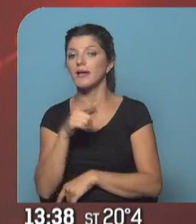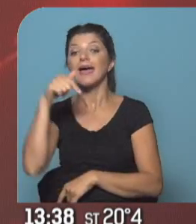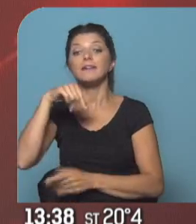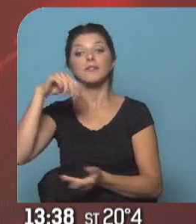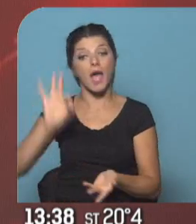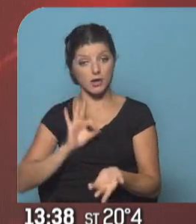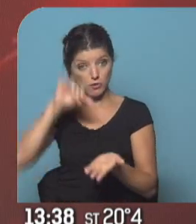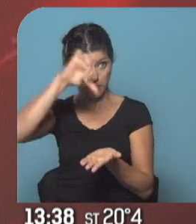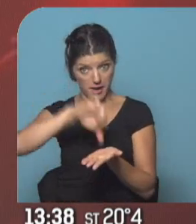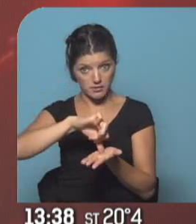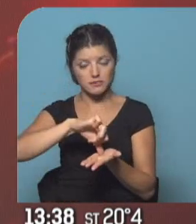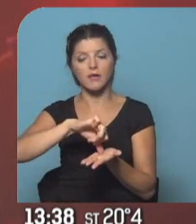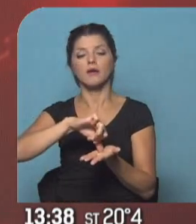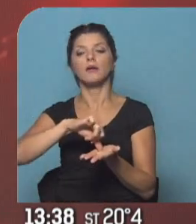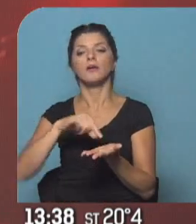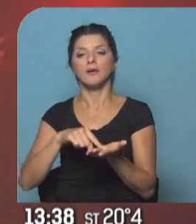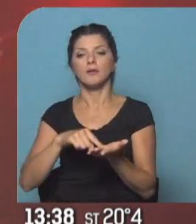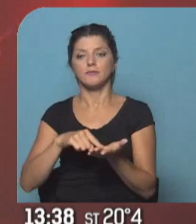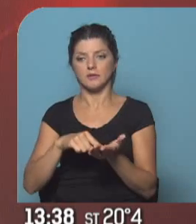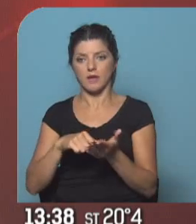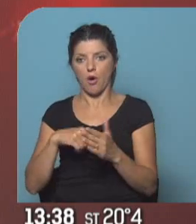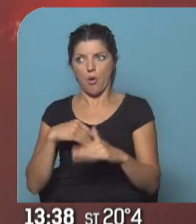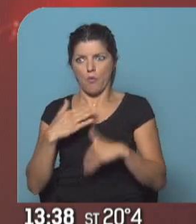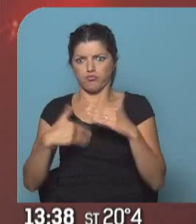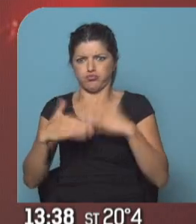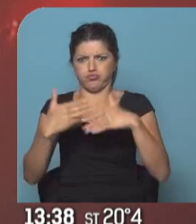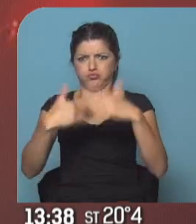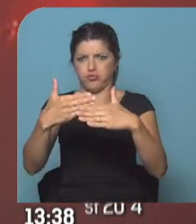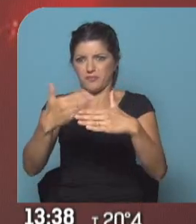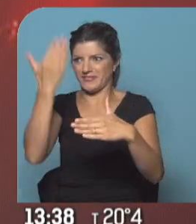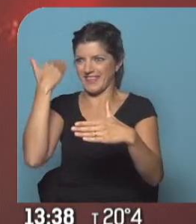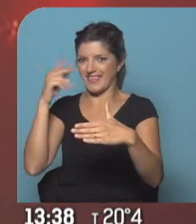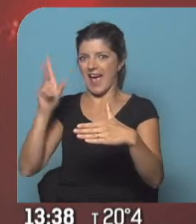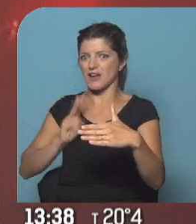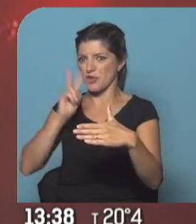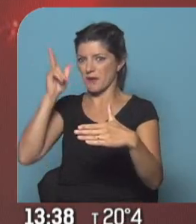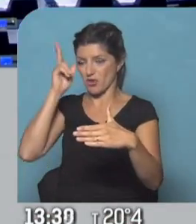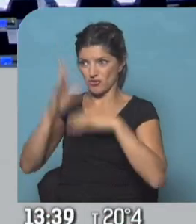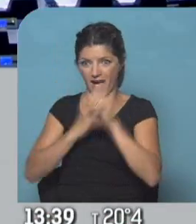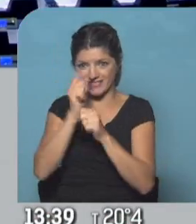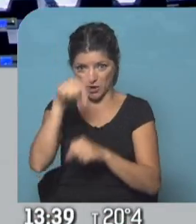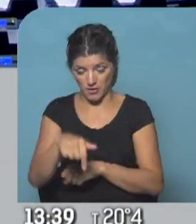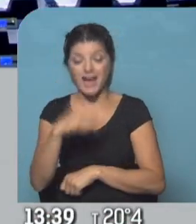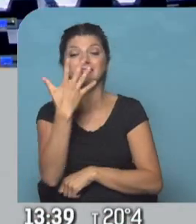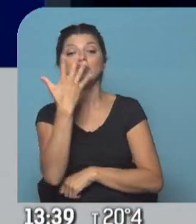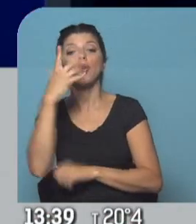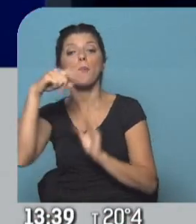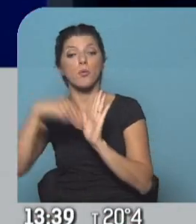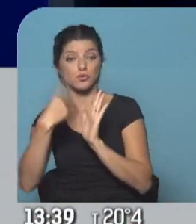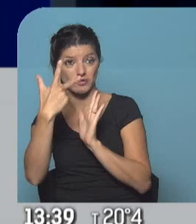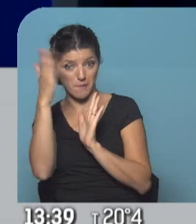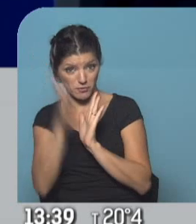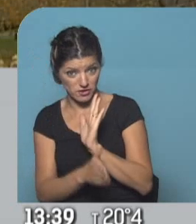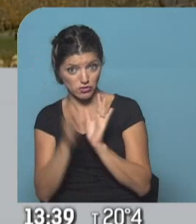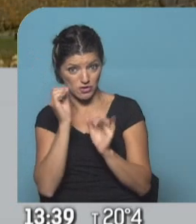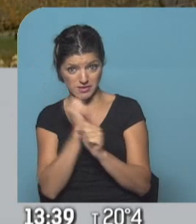está creciendo a un ritmo más acelerado que cualquier otro desde la crisis de 2008. Polonia tiene un 5.3% de desempleo, es